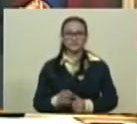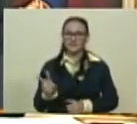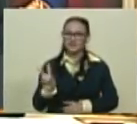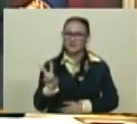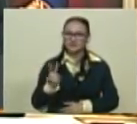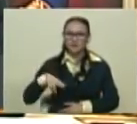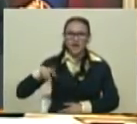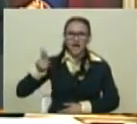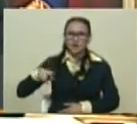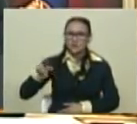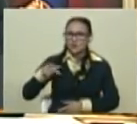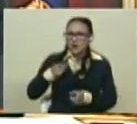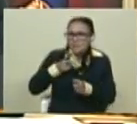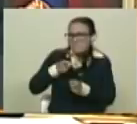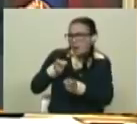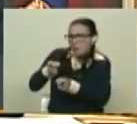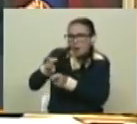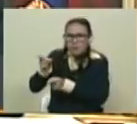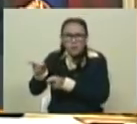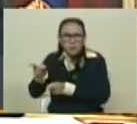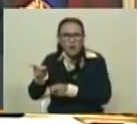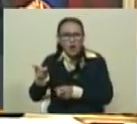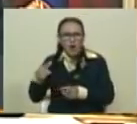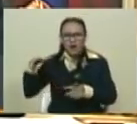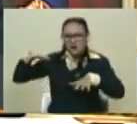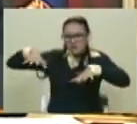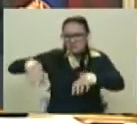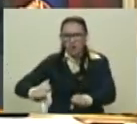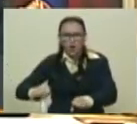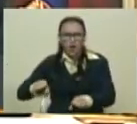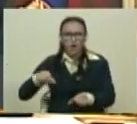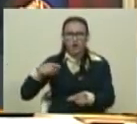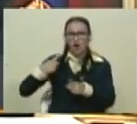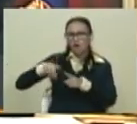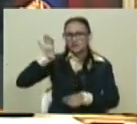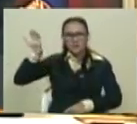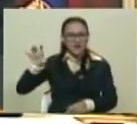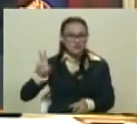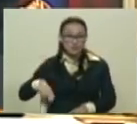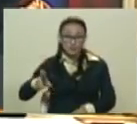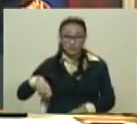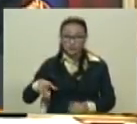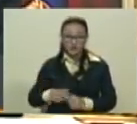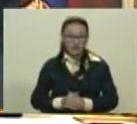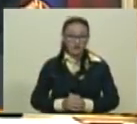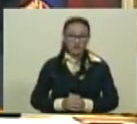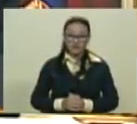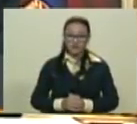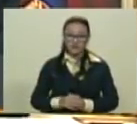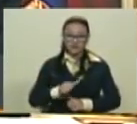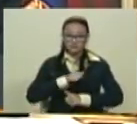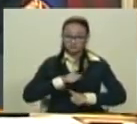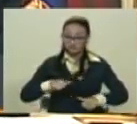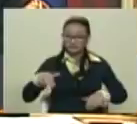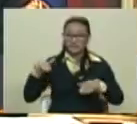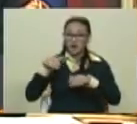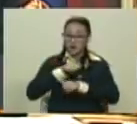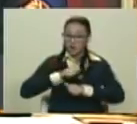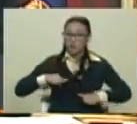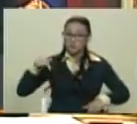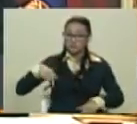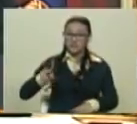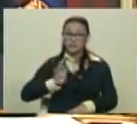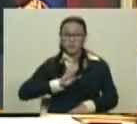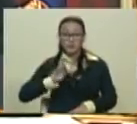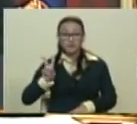Venezuela nunca ha bombardeado ni invadido a ningún país del mundo. Nuestros ejércitos solo han salido a